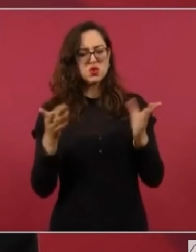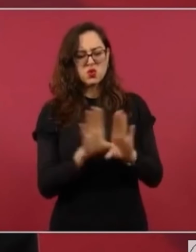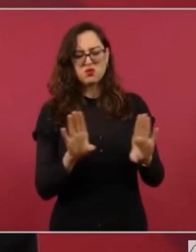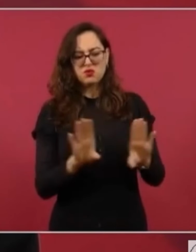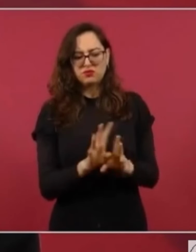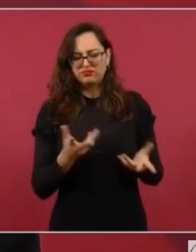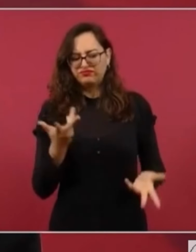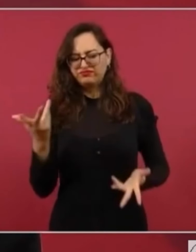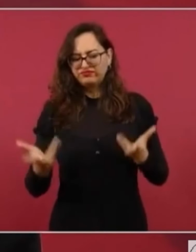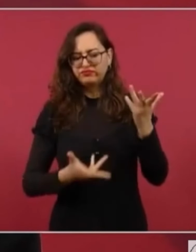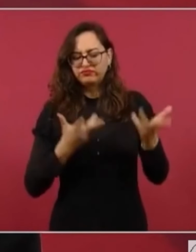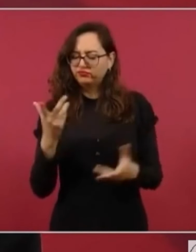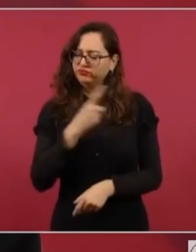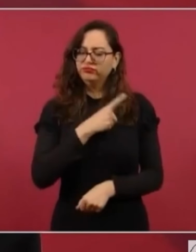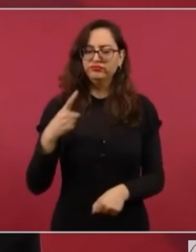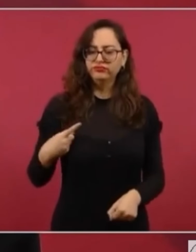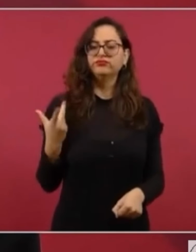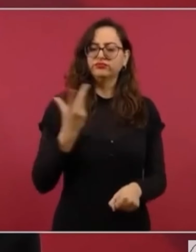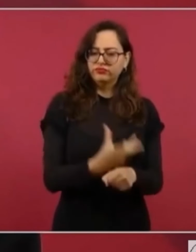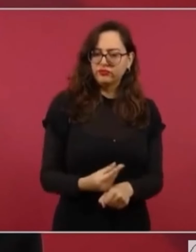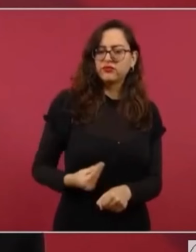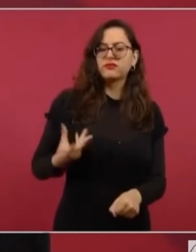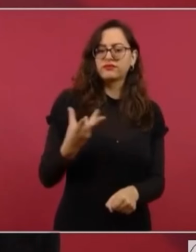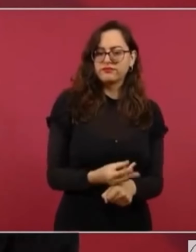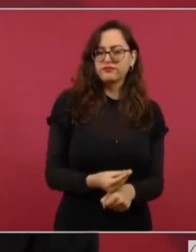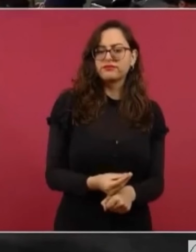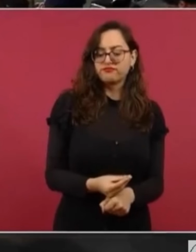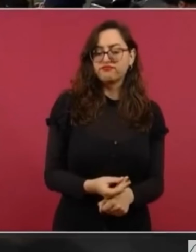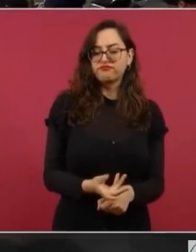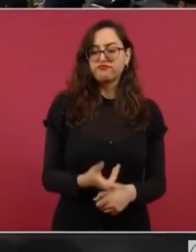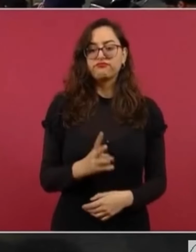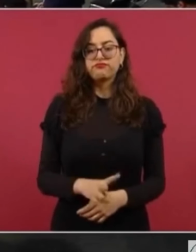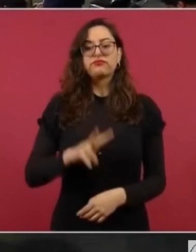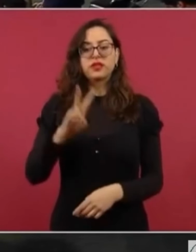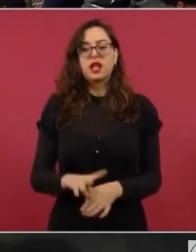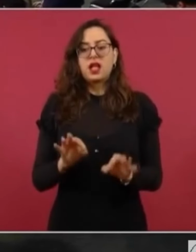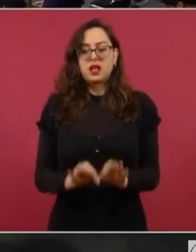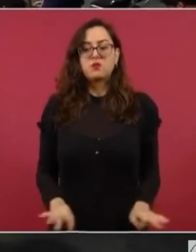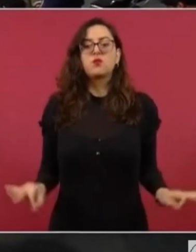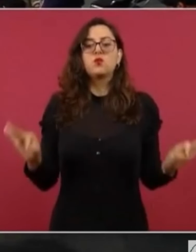ayuden a proteger a los